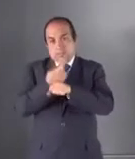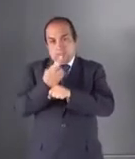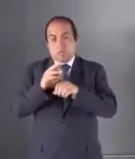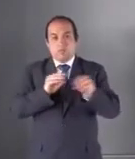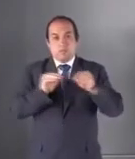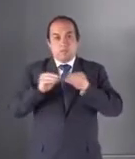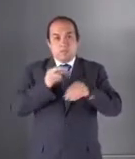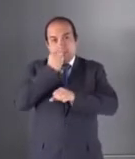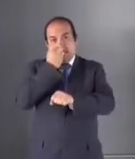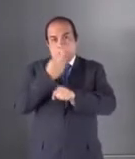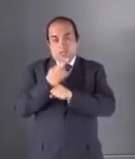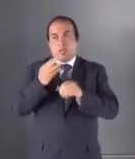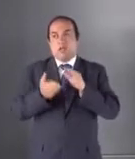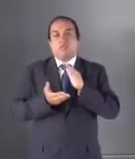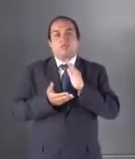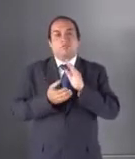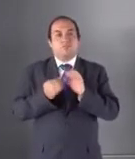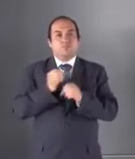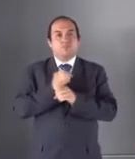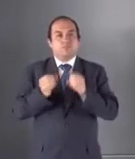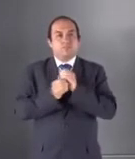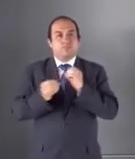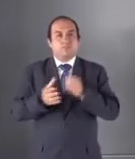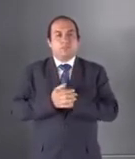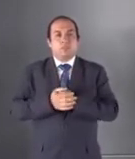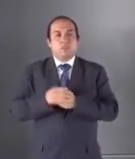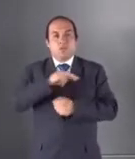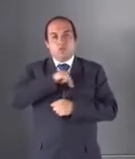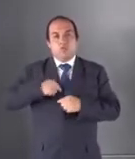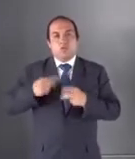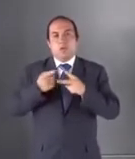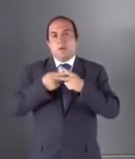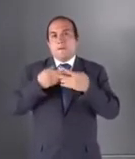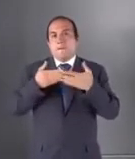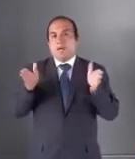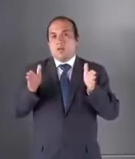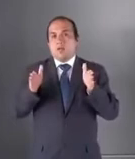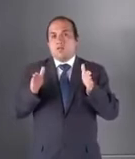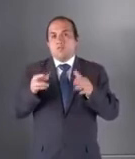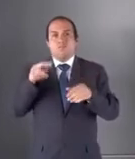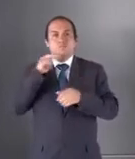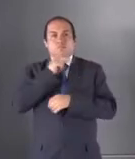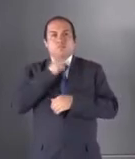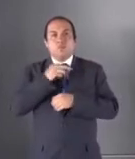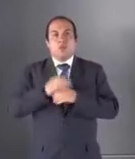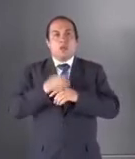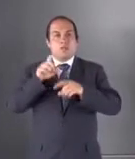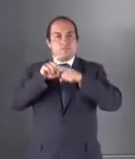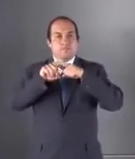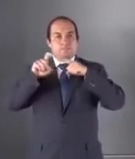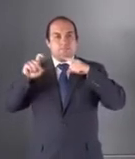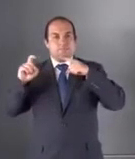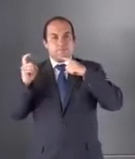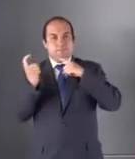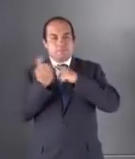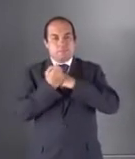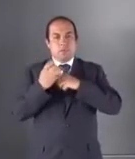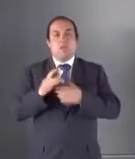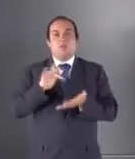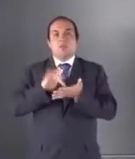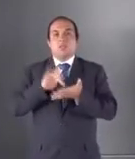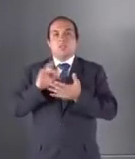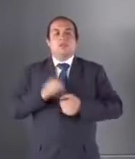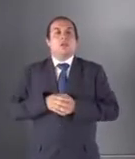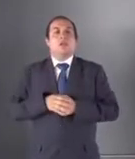y estaremos inaugurando ya muy pronto este cablebús. Y sobre todo también muchísimas gracias al alcalde de Gustavo Madero,